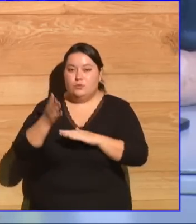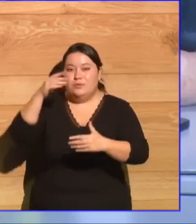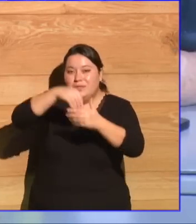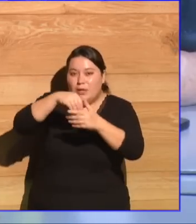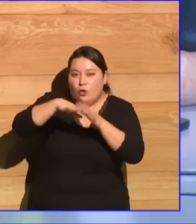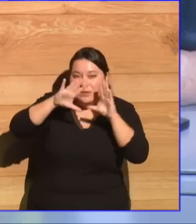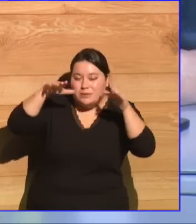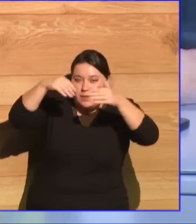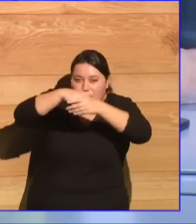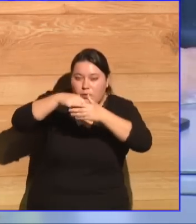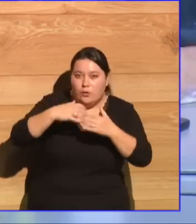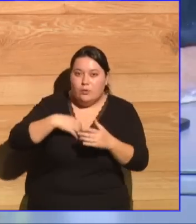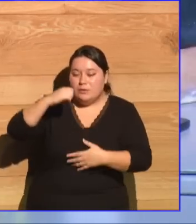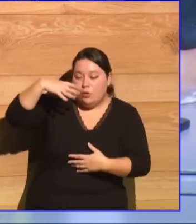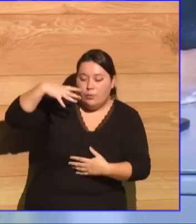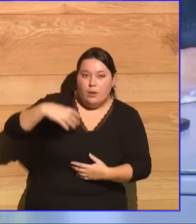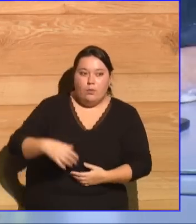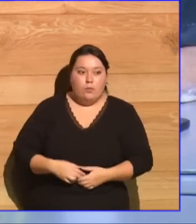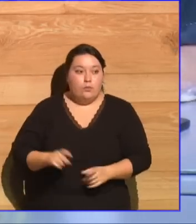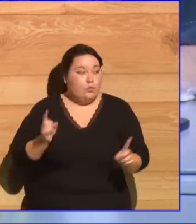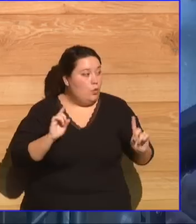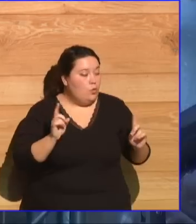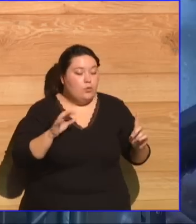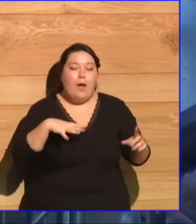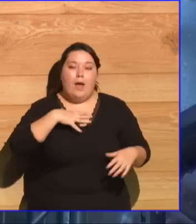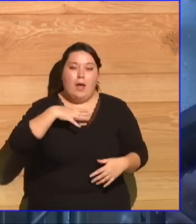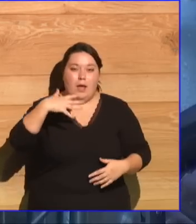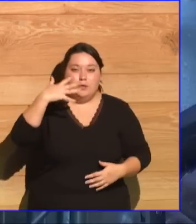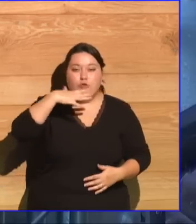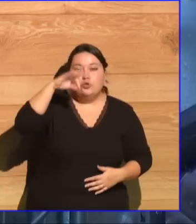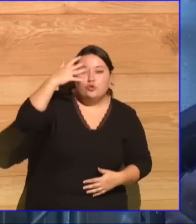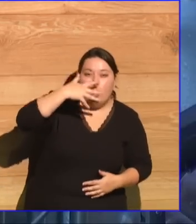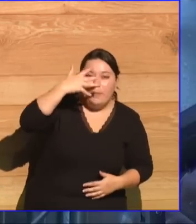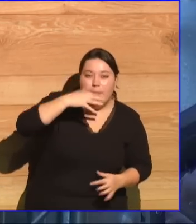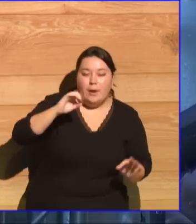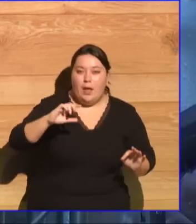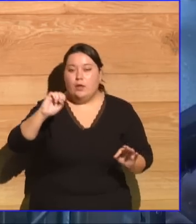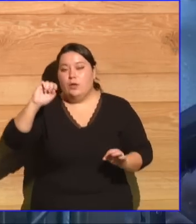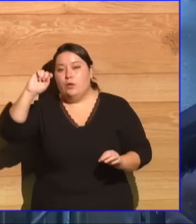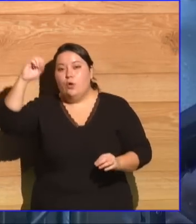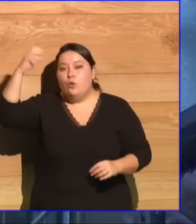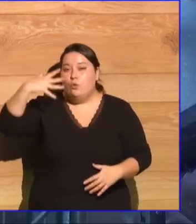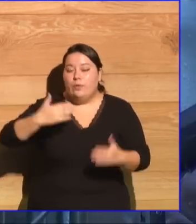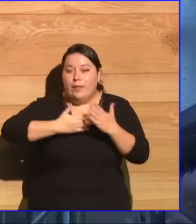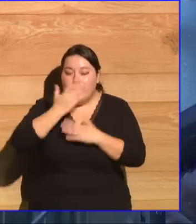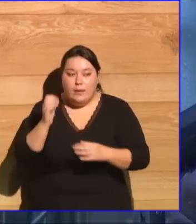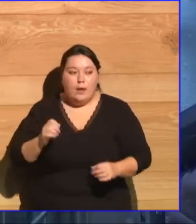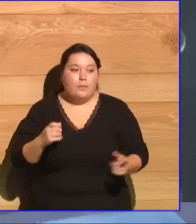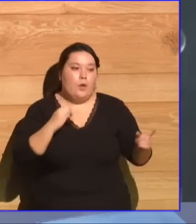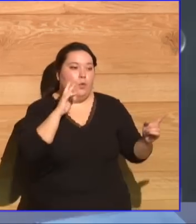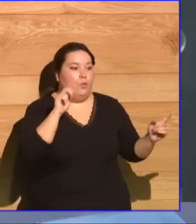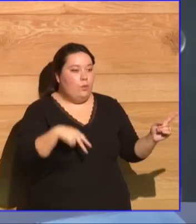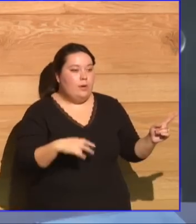eso está iluminado ad hoc, ¿no? Ahí hay sombras de luz diurna, ahí no hay iluminación ad hoc. Juan, no. es